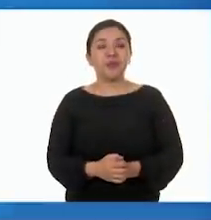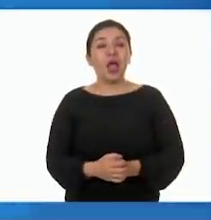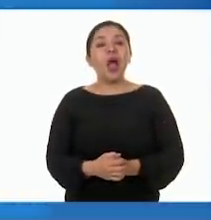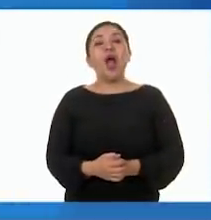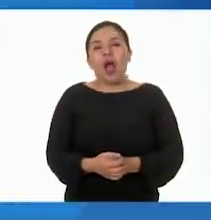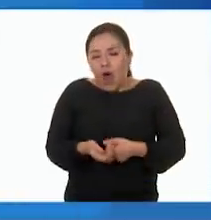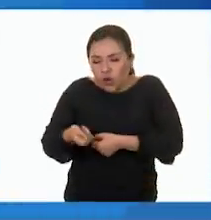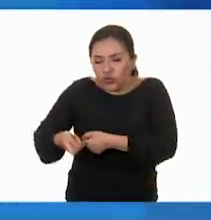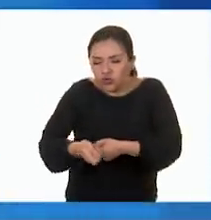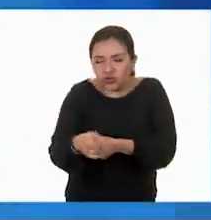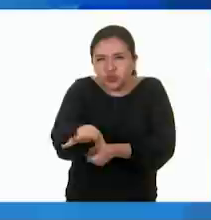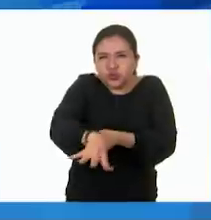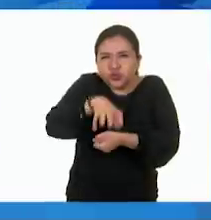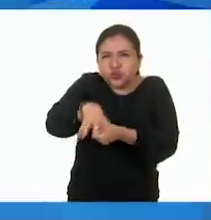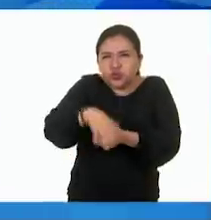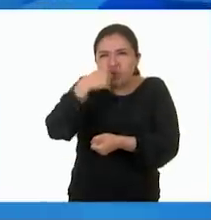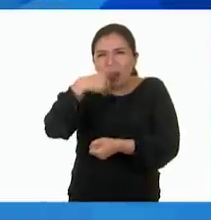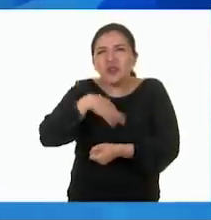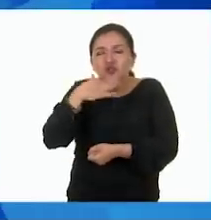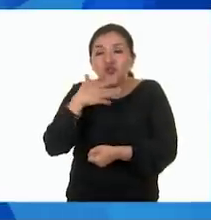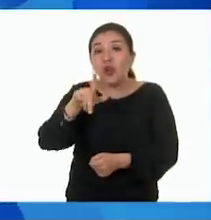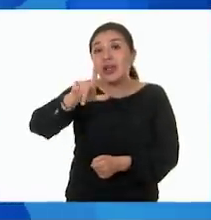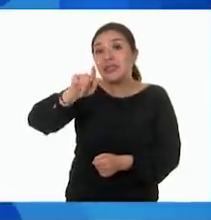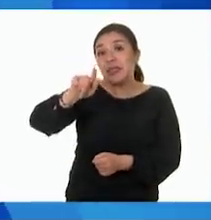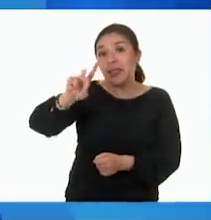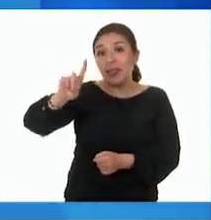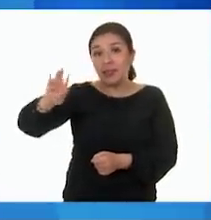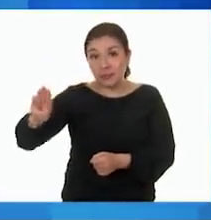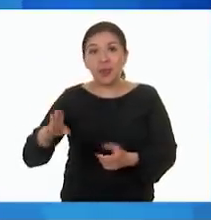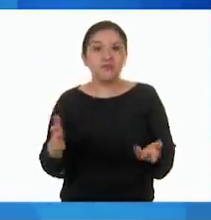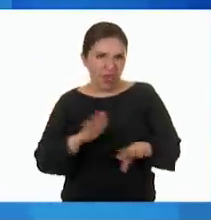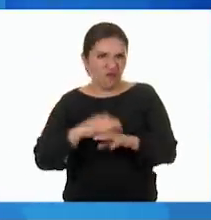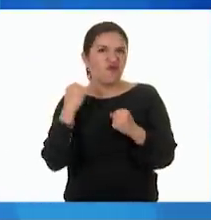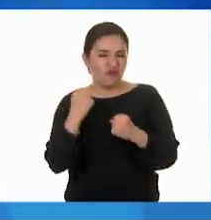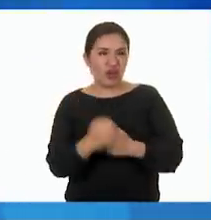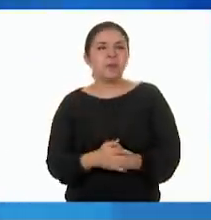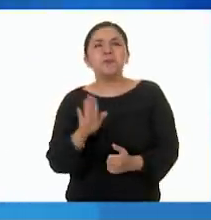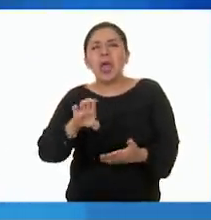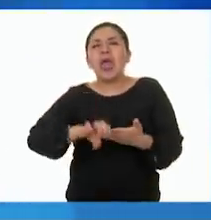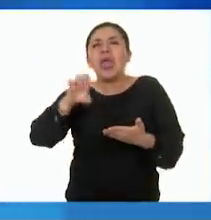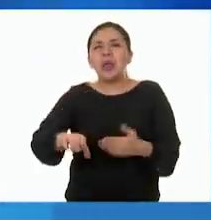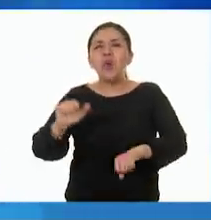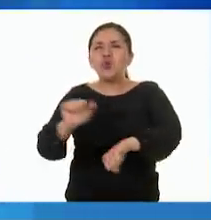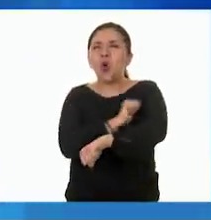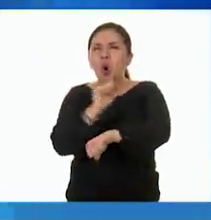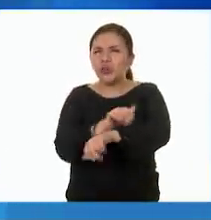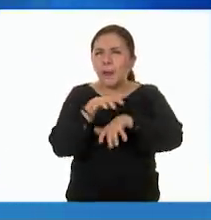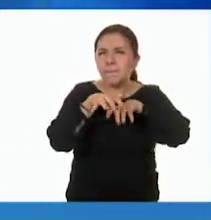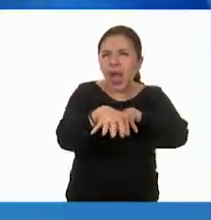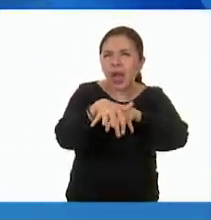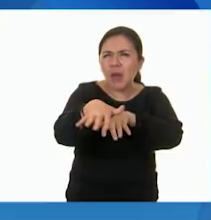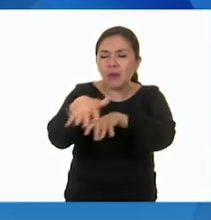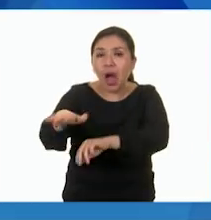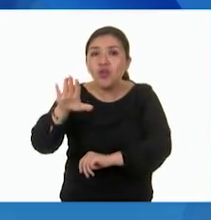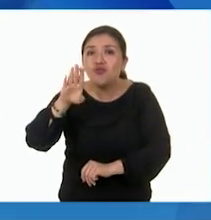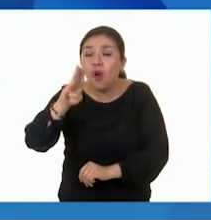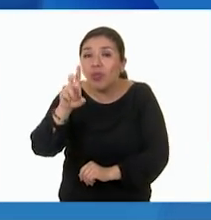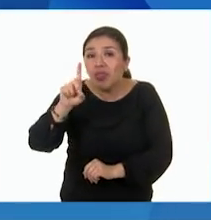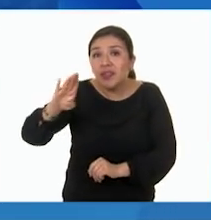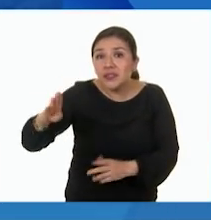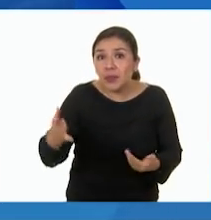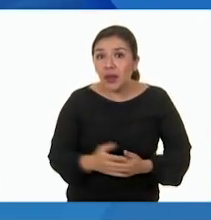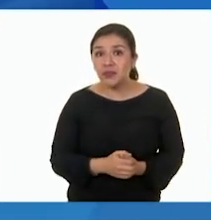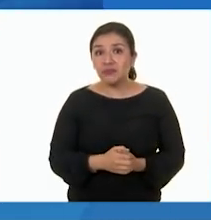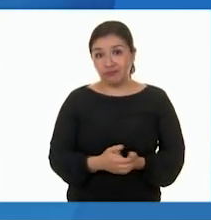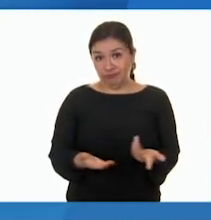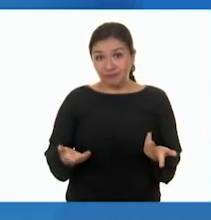aspiradora, 70 decibeles. ¡Ah, que es más fuerte! Esa sí la escuchamos más fuerte. Pero, por ejemplo, el tráfico, 90 decibeles. ¡Oh! Y